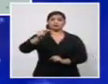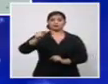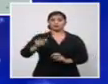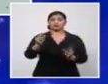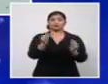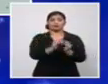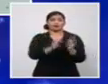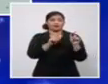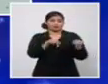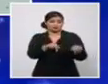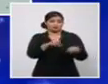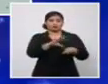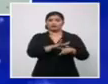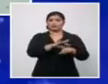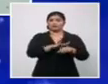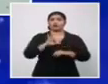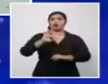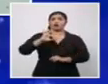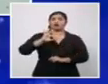autóctonos, 8 de Pinar,